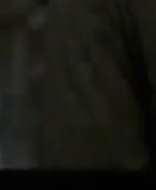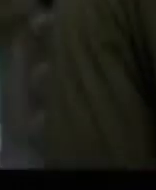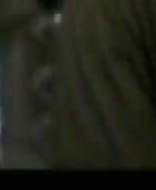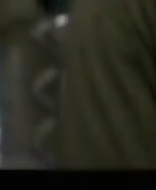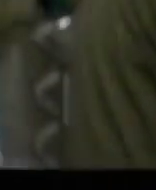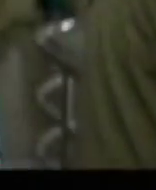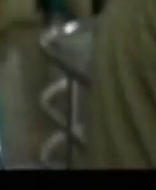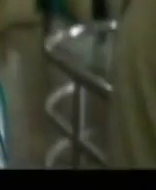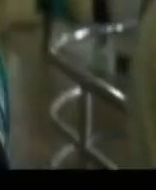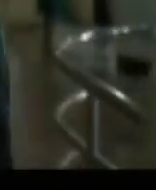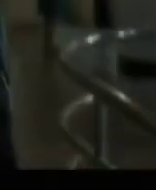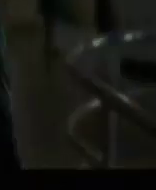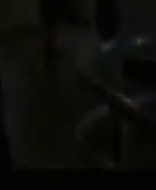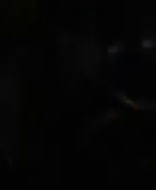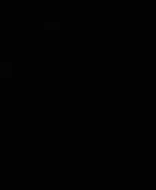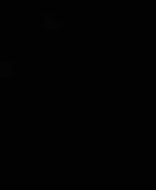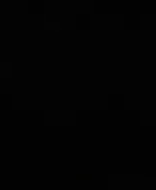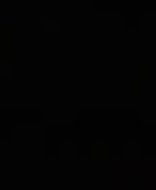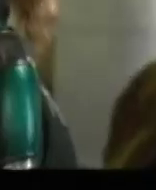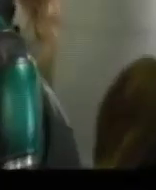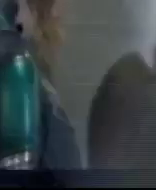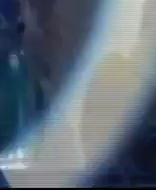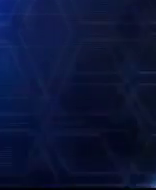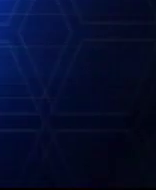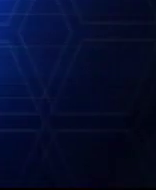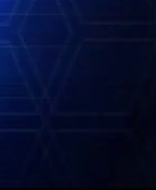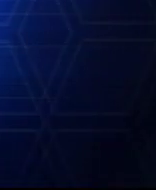I know a renegade soldier when I see one.